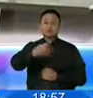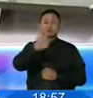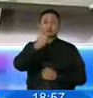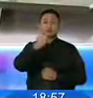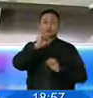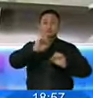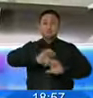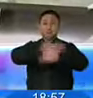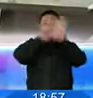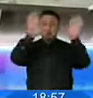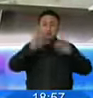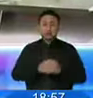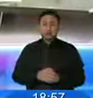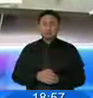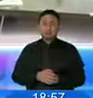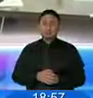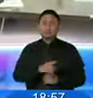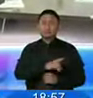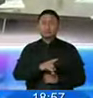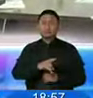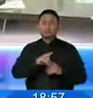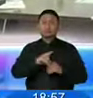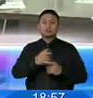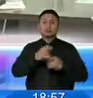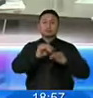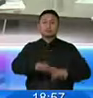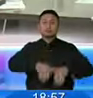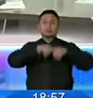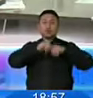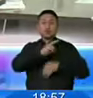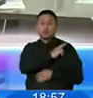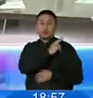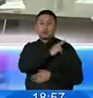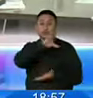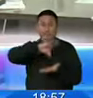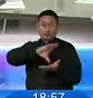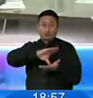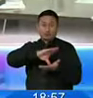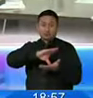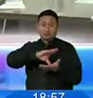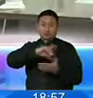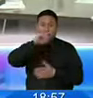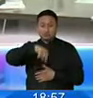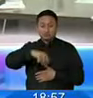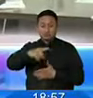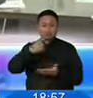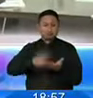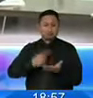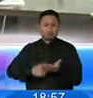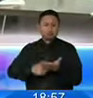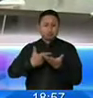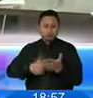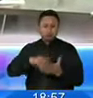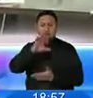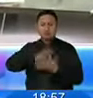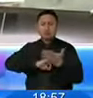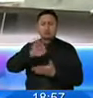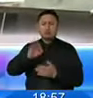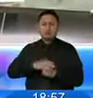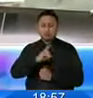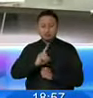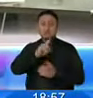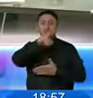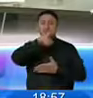de la mañana en el Teatro Universitario para discutir y aprobar y